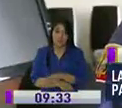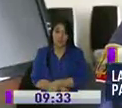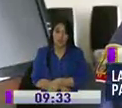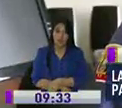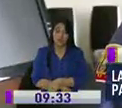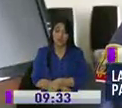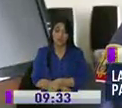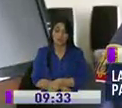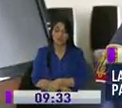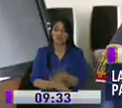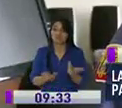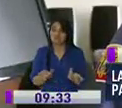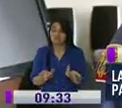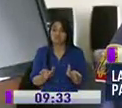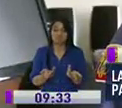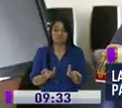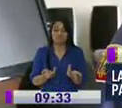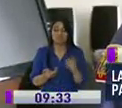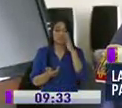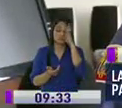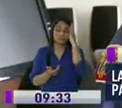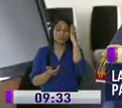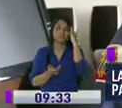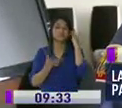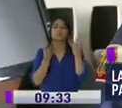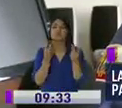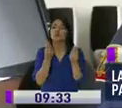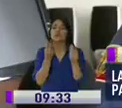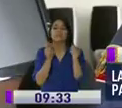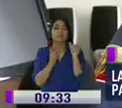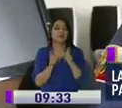el mismo hecho de que aglomera